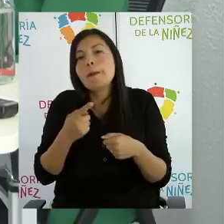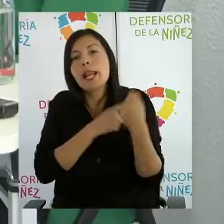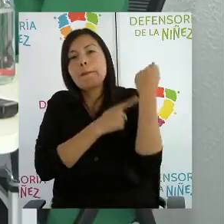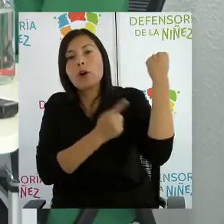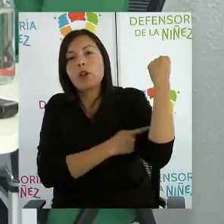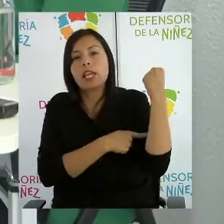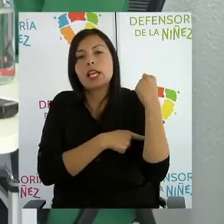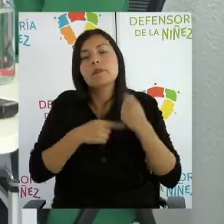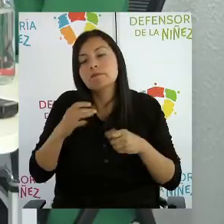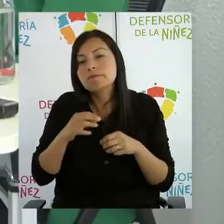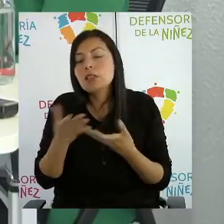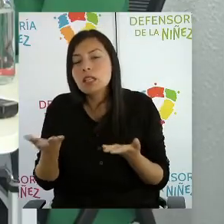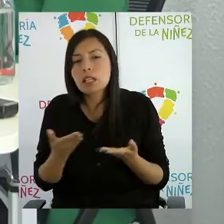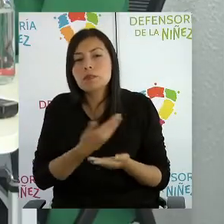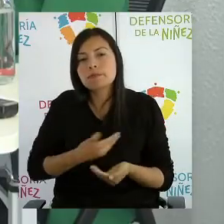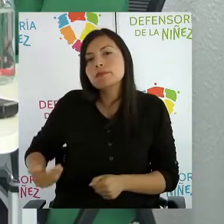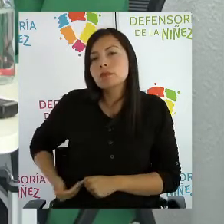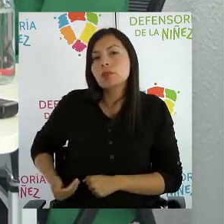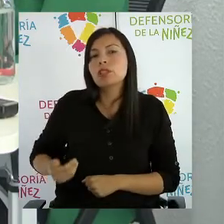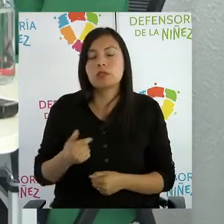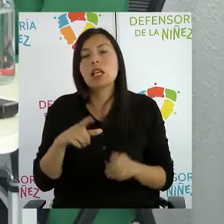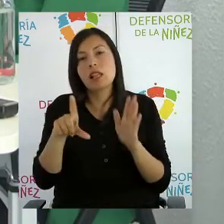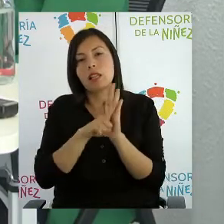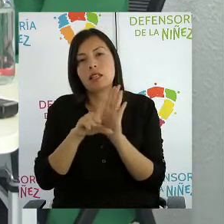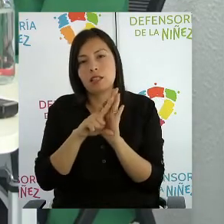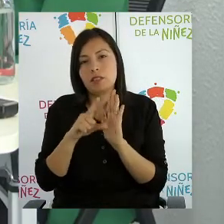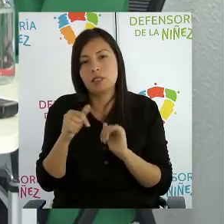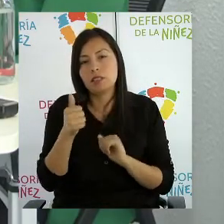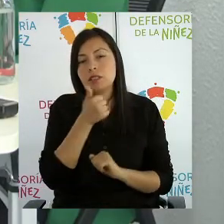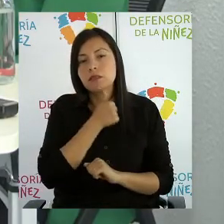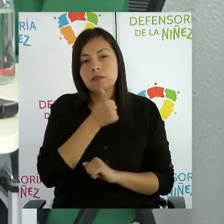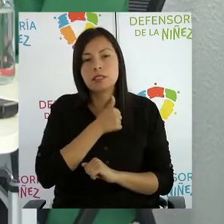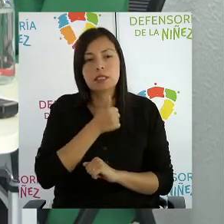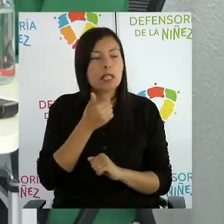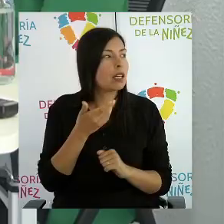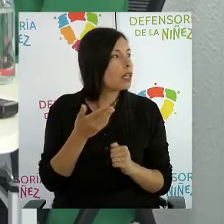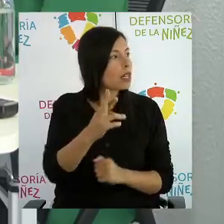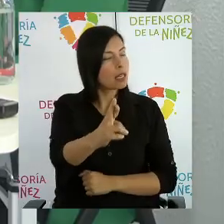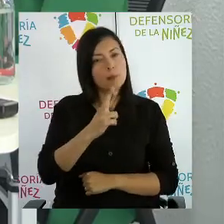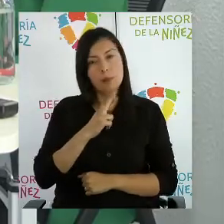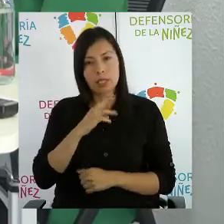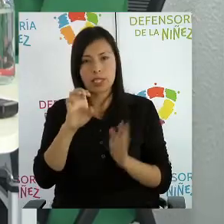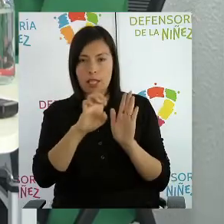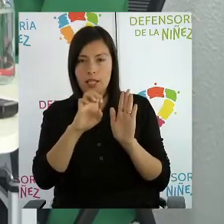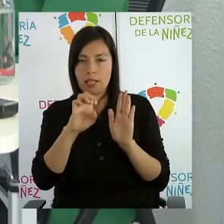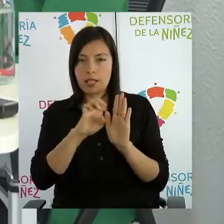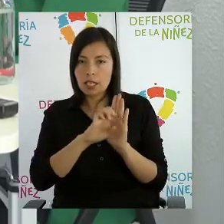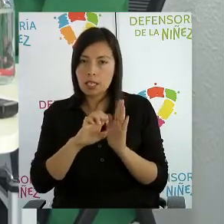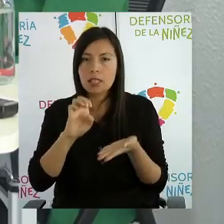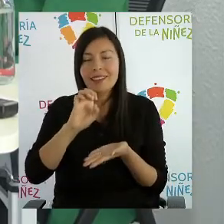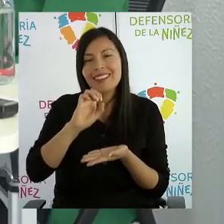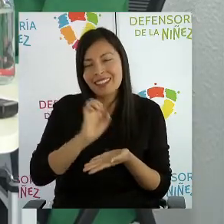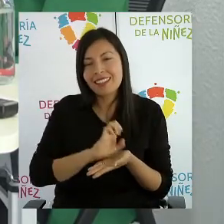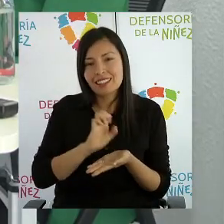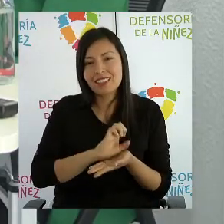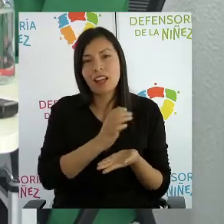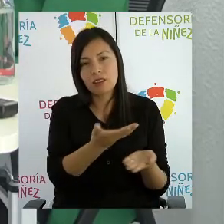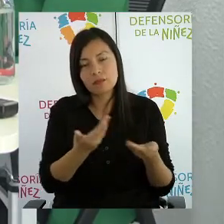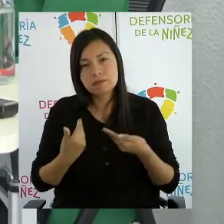también tenemos un tema que ha tenido que ver con la falta de respuesta de los órganos del Estado a los requerimientos que desde la Defensoría de la Niñez